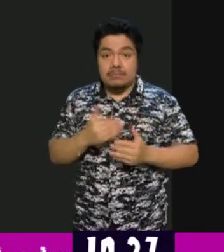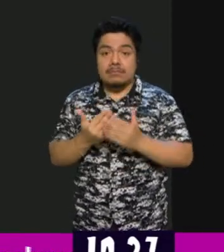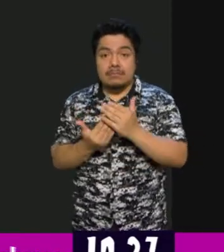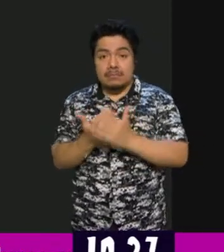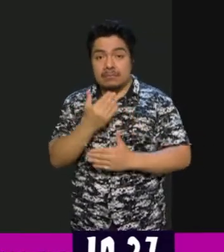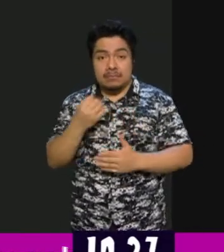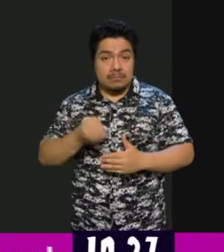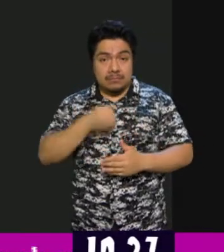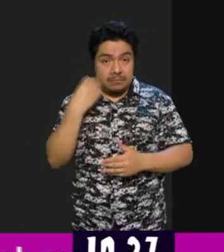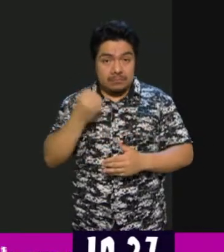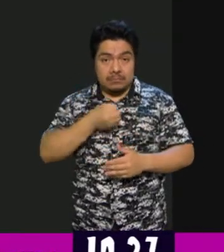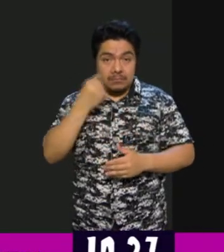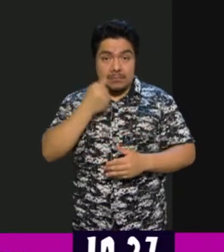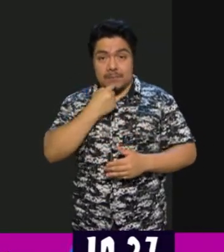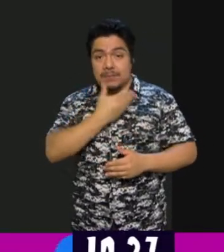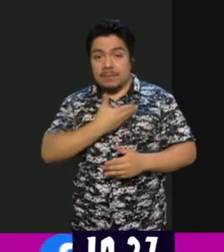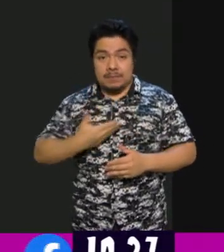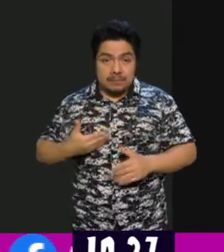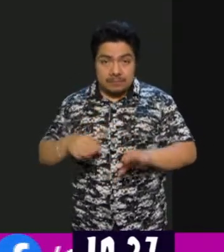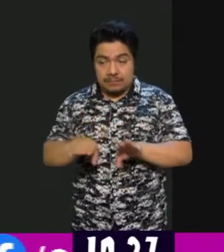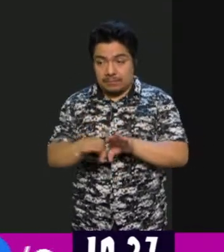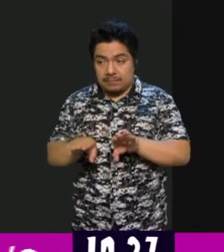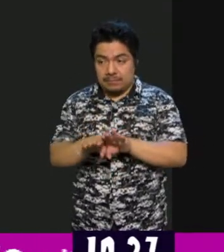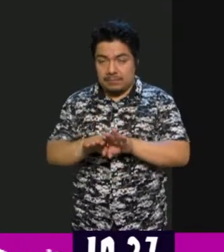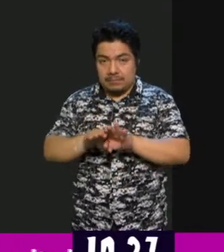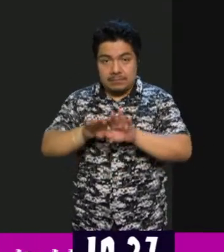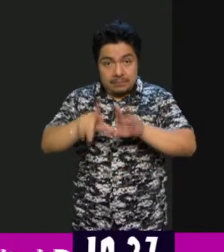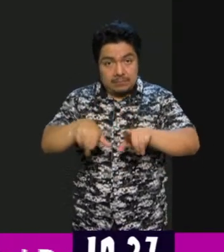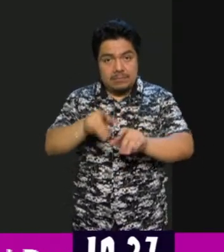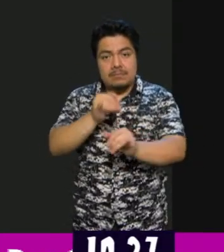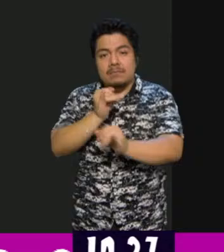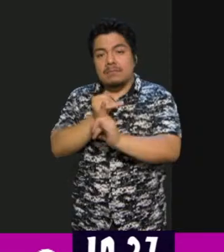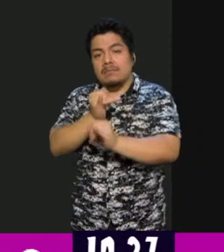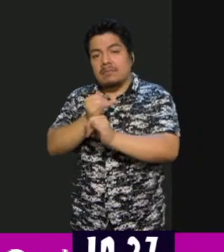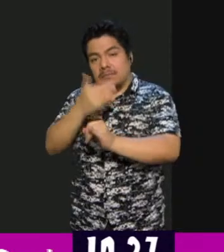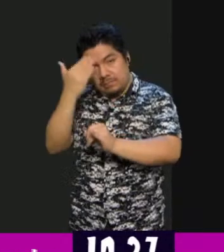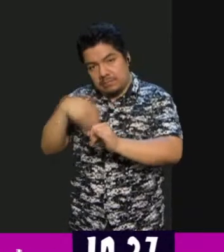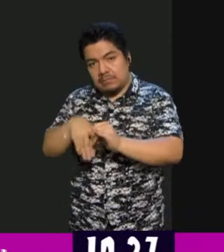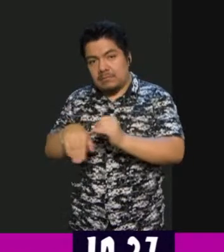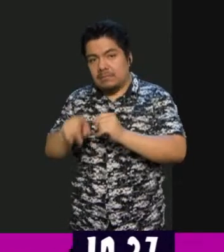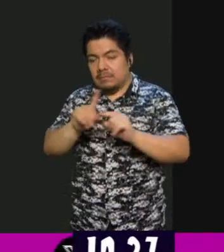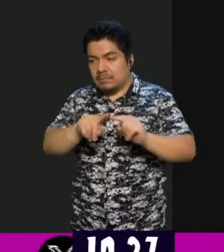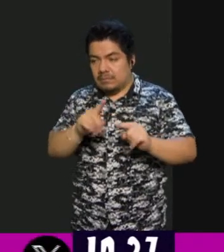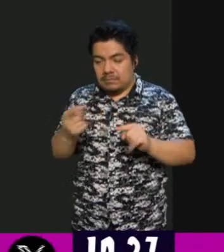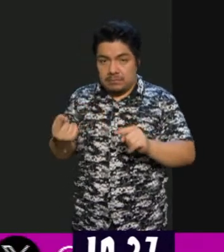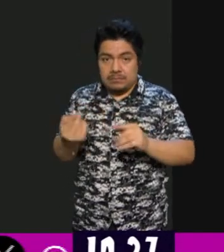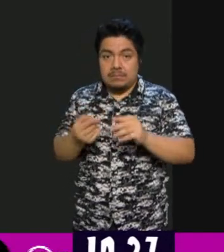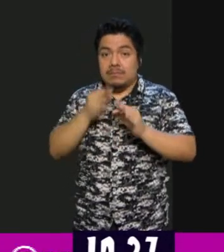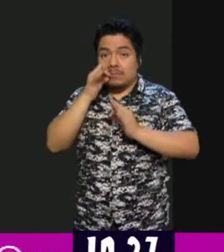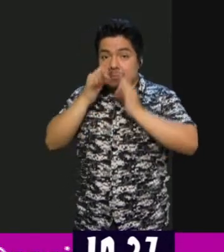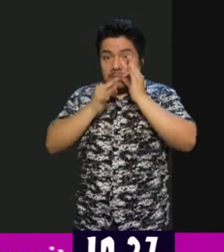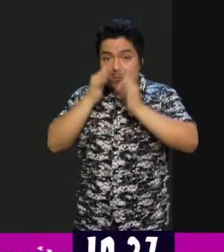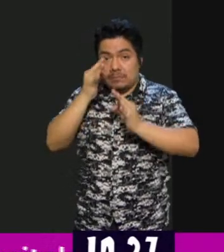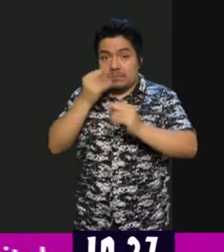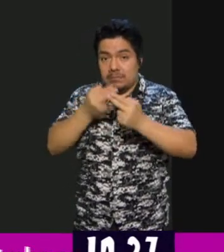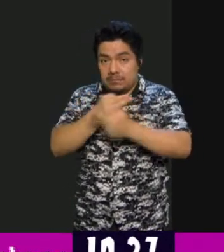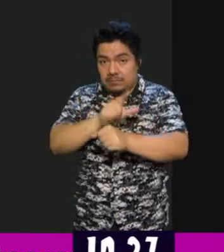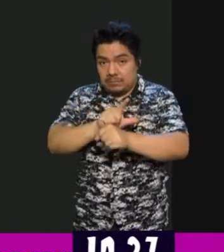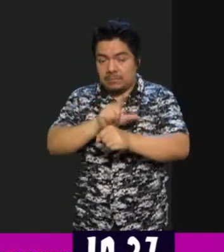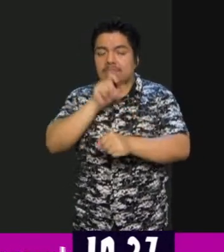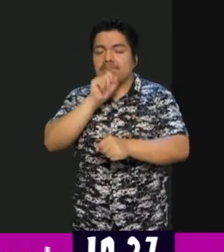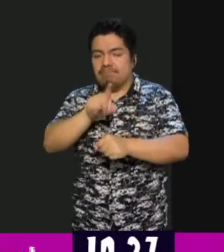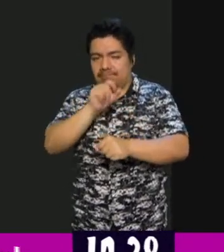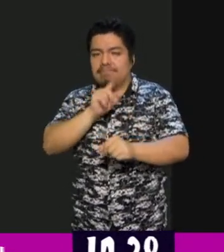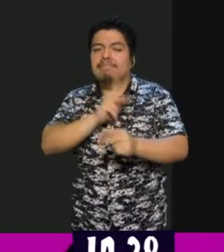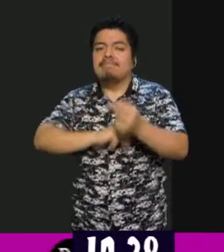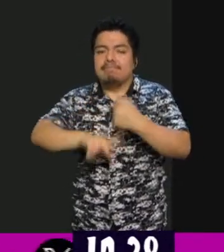Mañaneras se convirtió en una plataforma de referencia en noticieros a nivel nacional y, por supuesto,